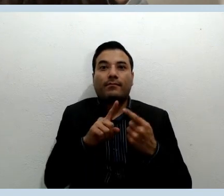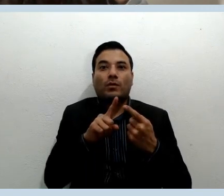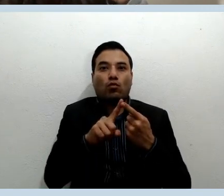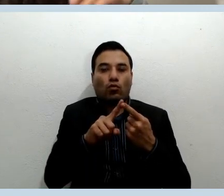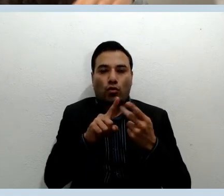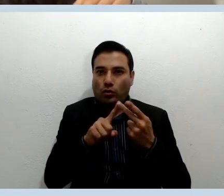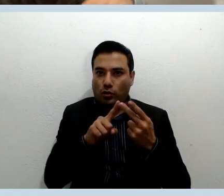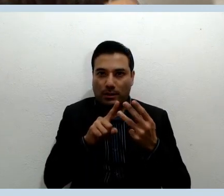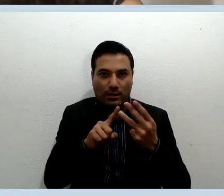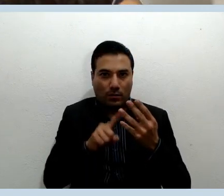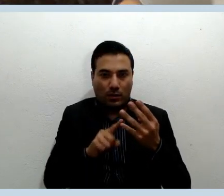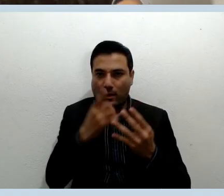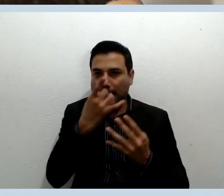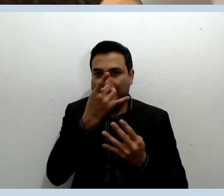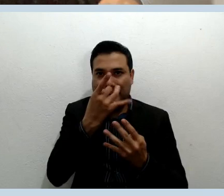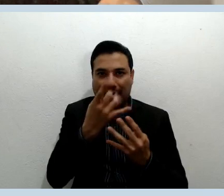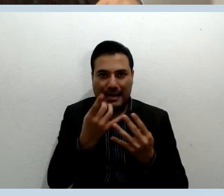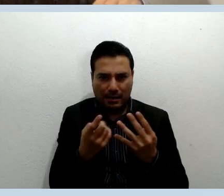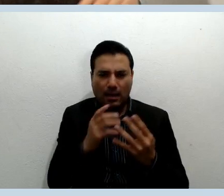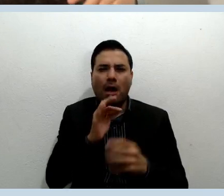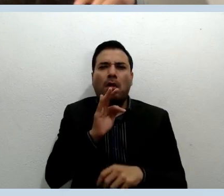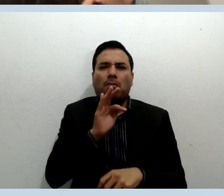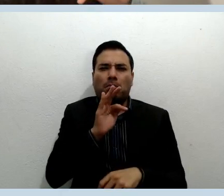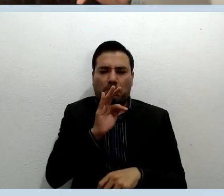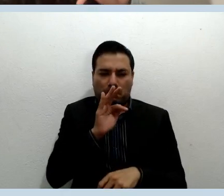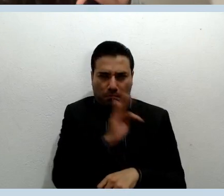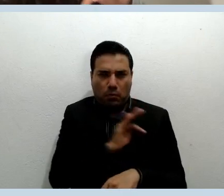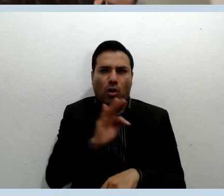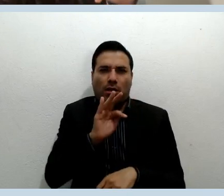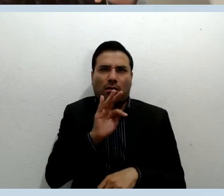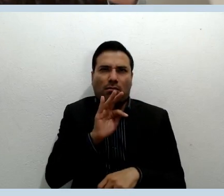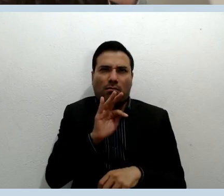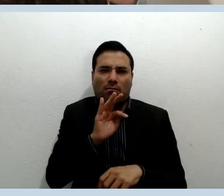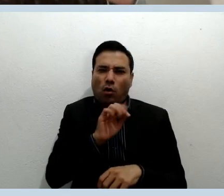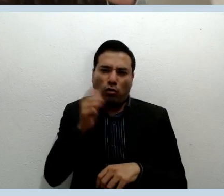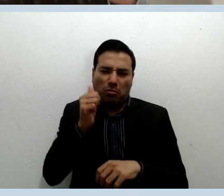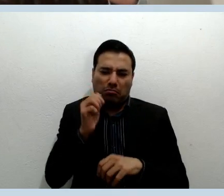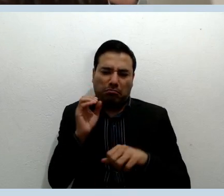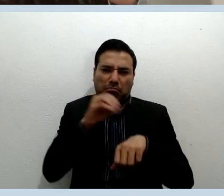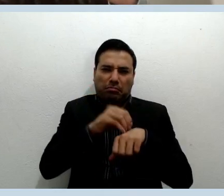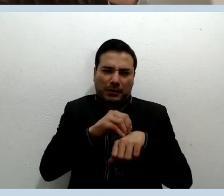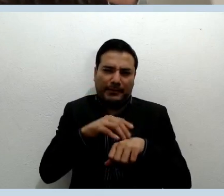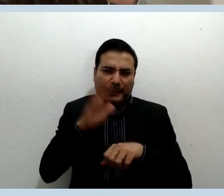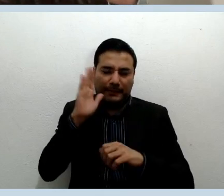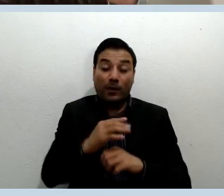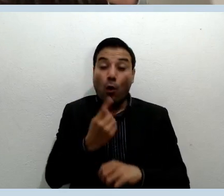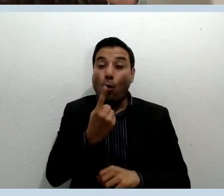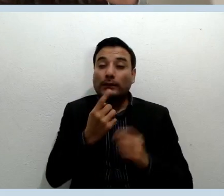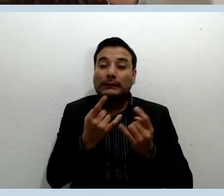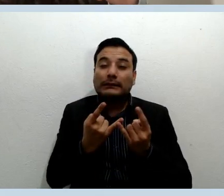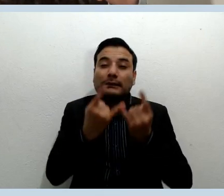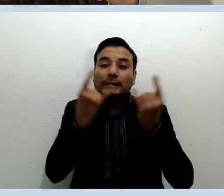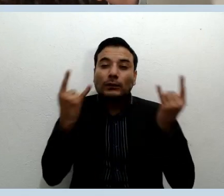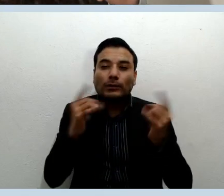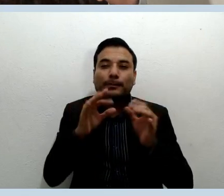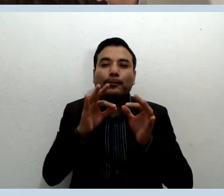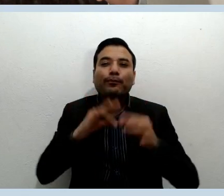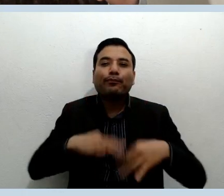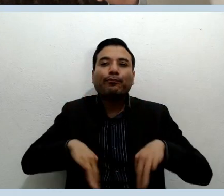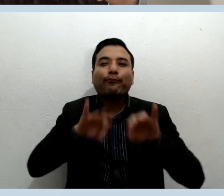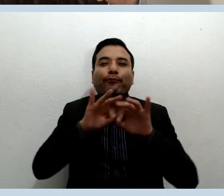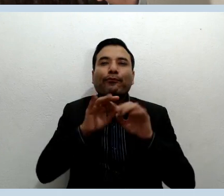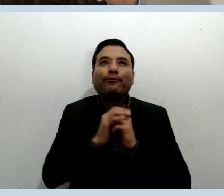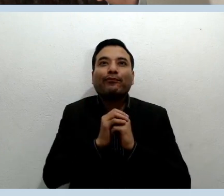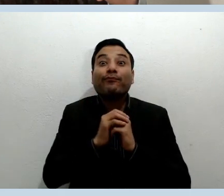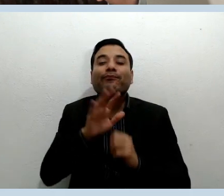ver pueden ser más también pero yo creo que algo muy importante eh fue la